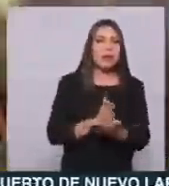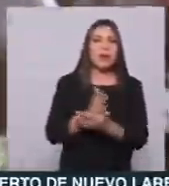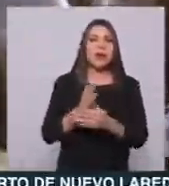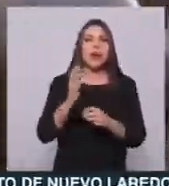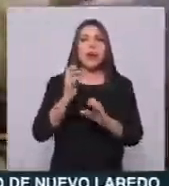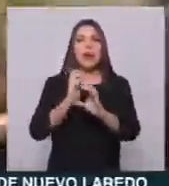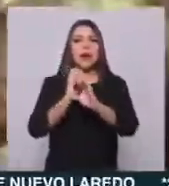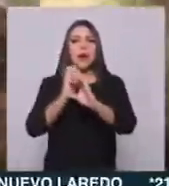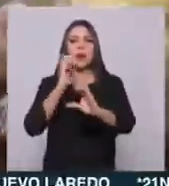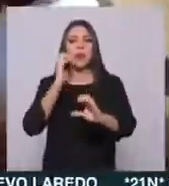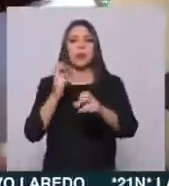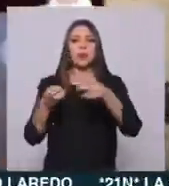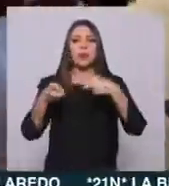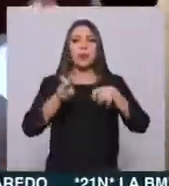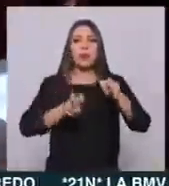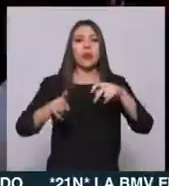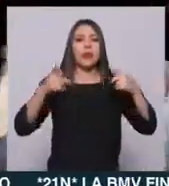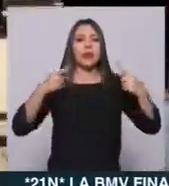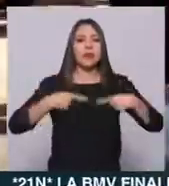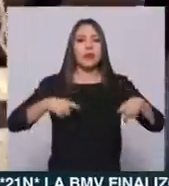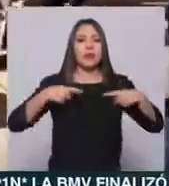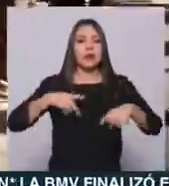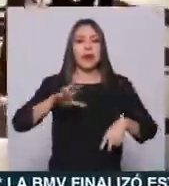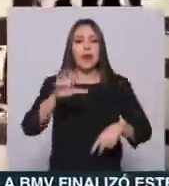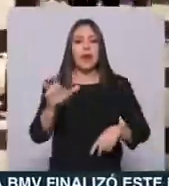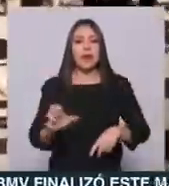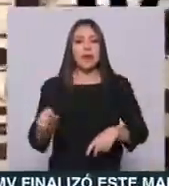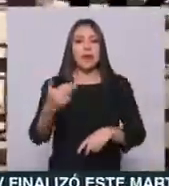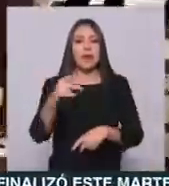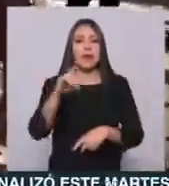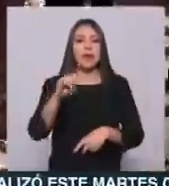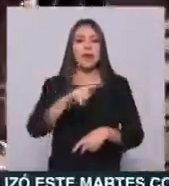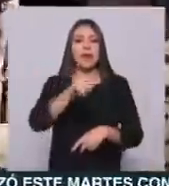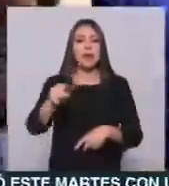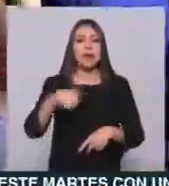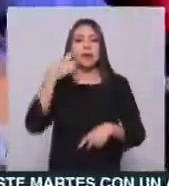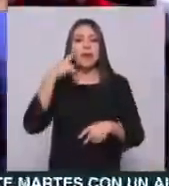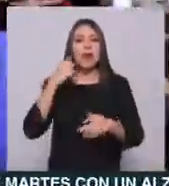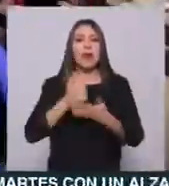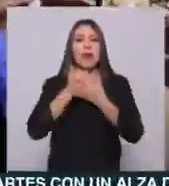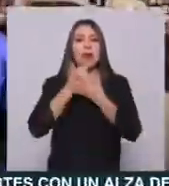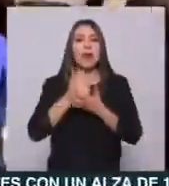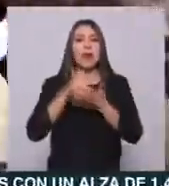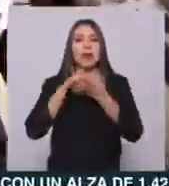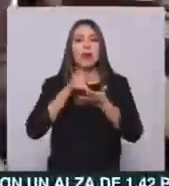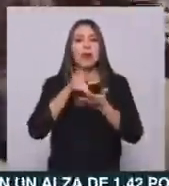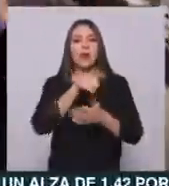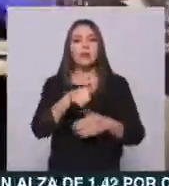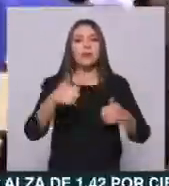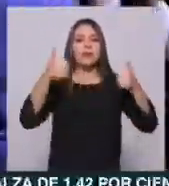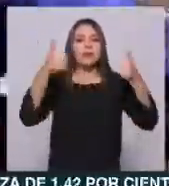en los que iban a bordo personas de África y Haití que habían sido asegurados.